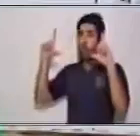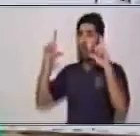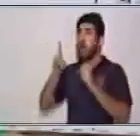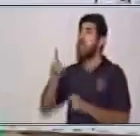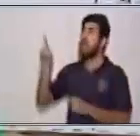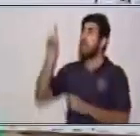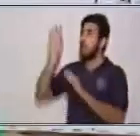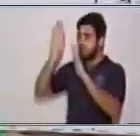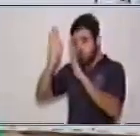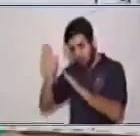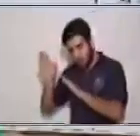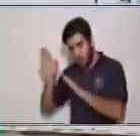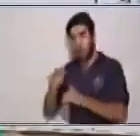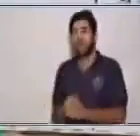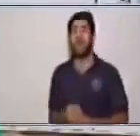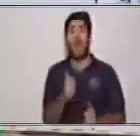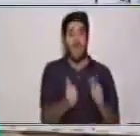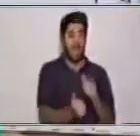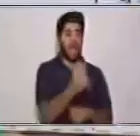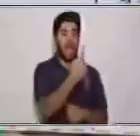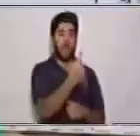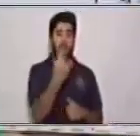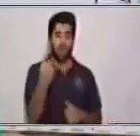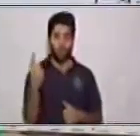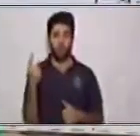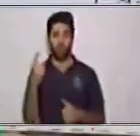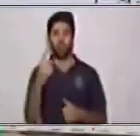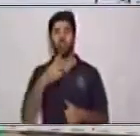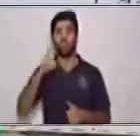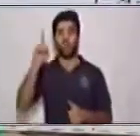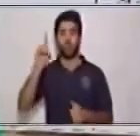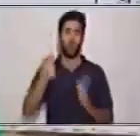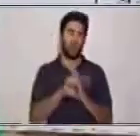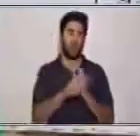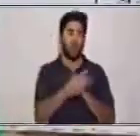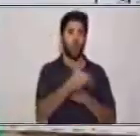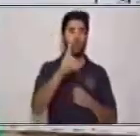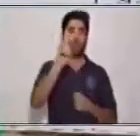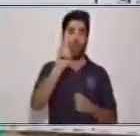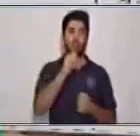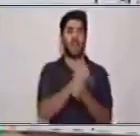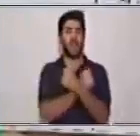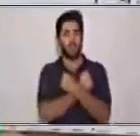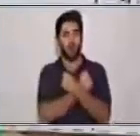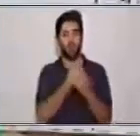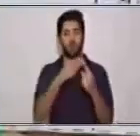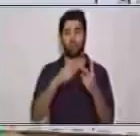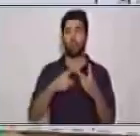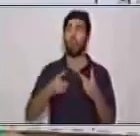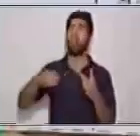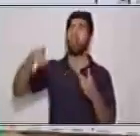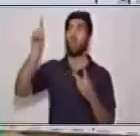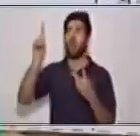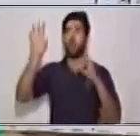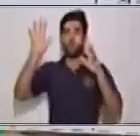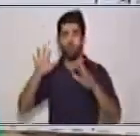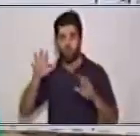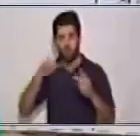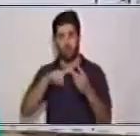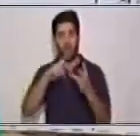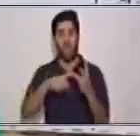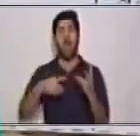Cada dios tenía relación con algo. Estaba el dios del amor, el dios de la lluvia, el dios de la comida, el dios del